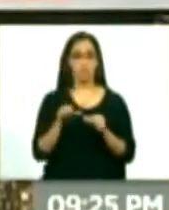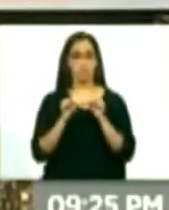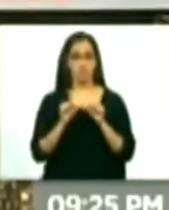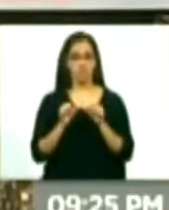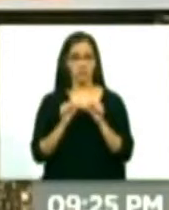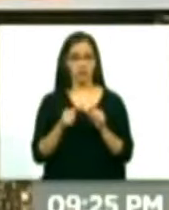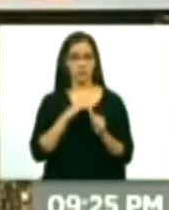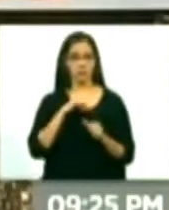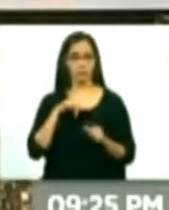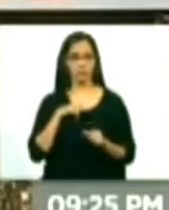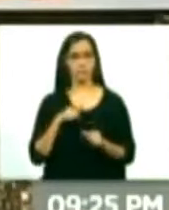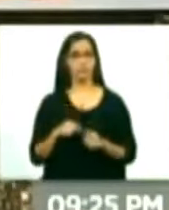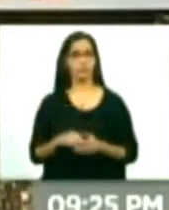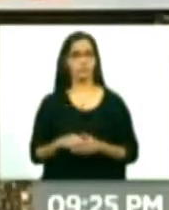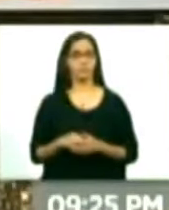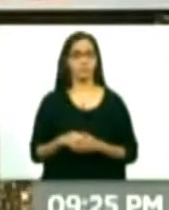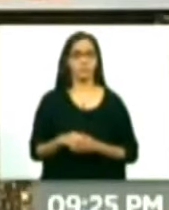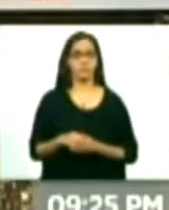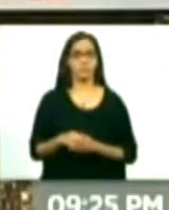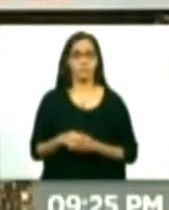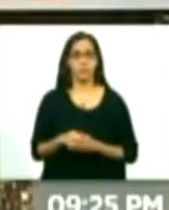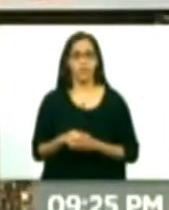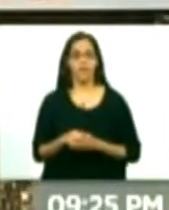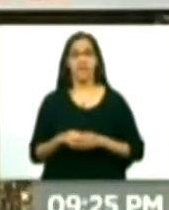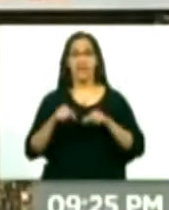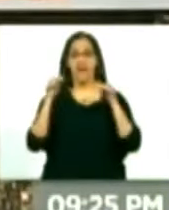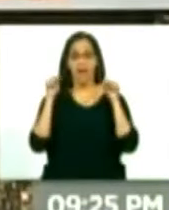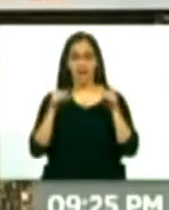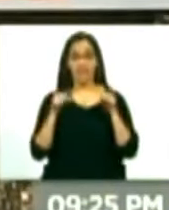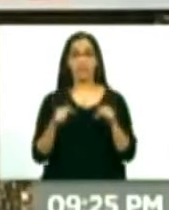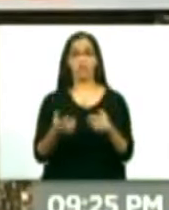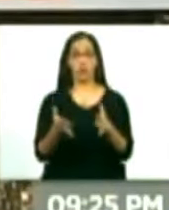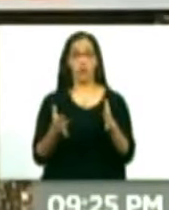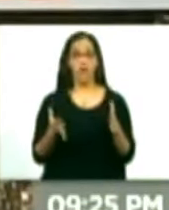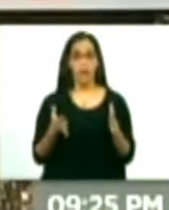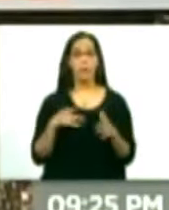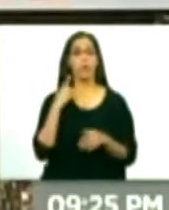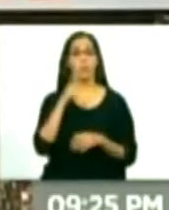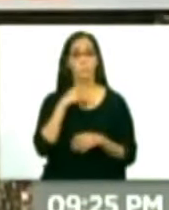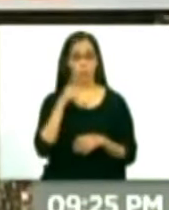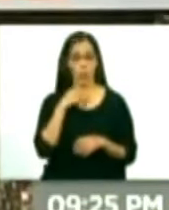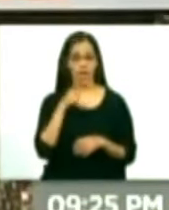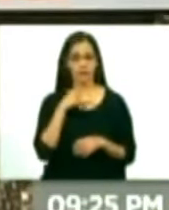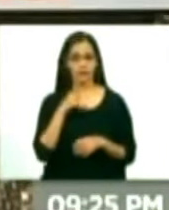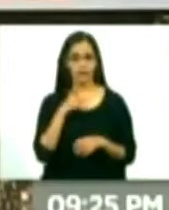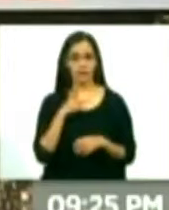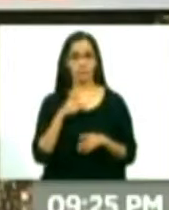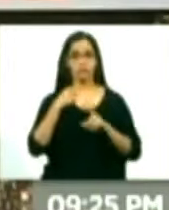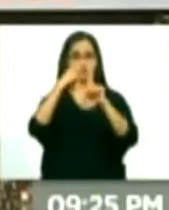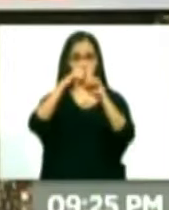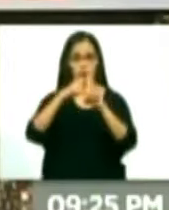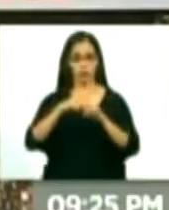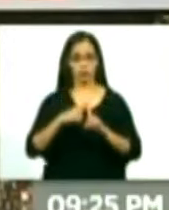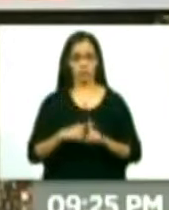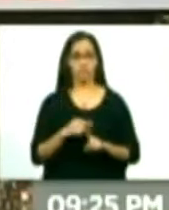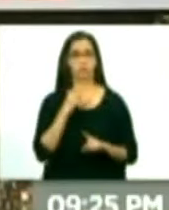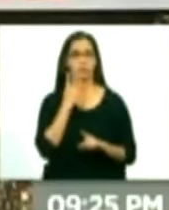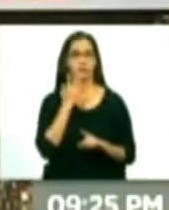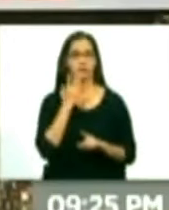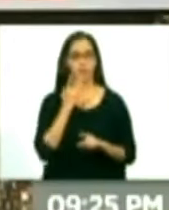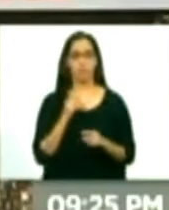nuestros. Al contrario, ahí logramos con política sumar, por ejemplo, a